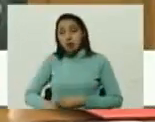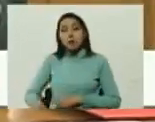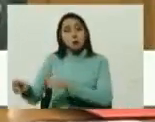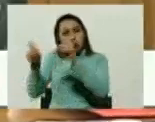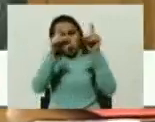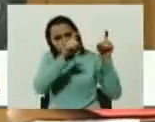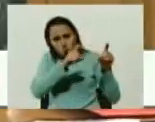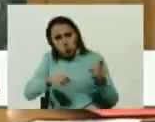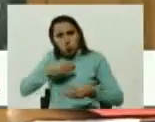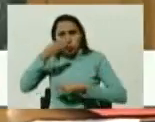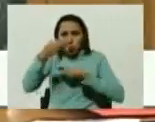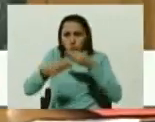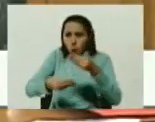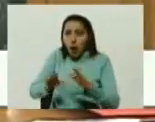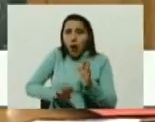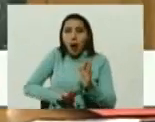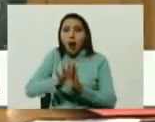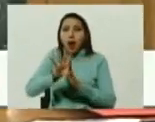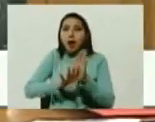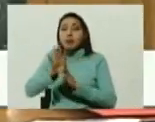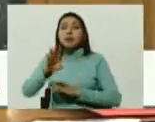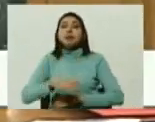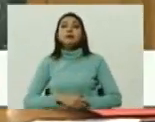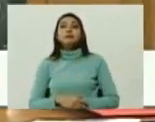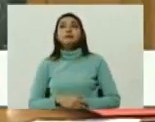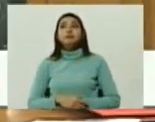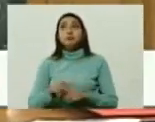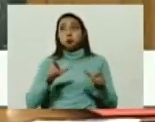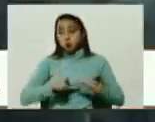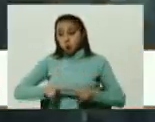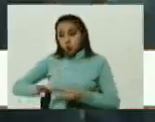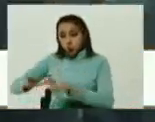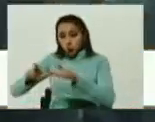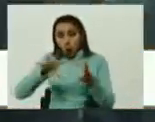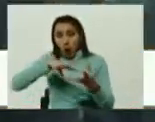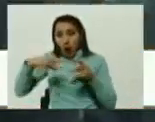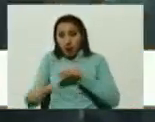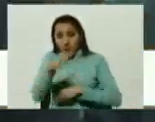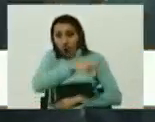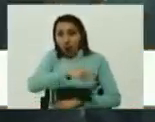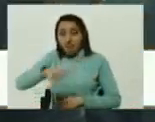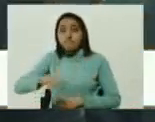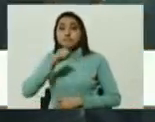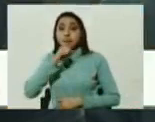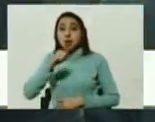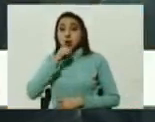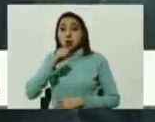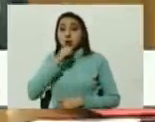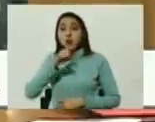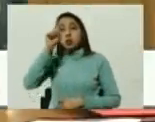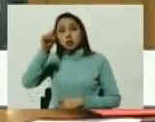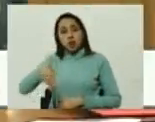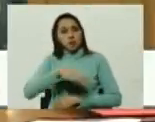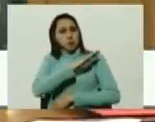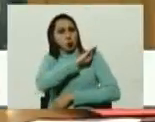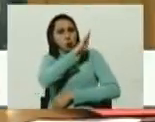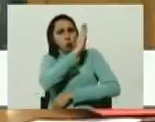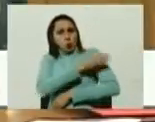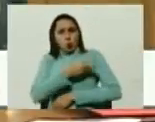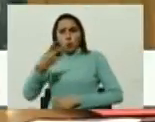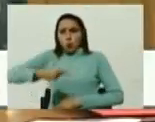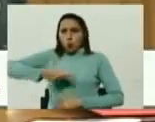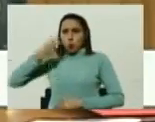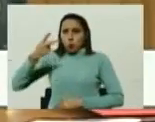construcción y desarrollo de entornos adaptados a las personas adultas mayores fortaleciendo las políticas